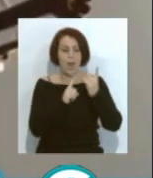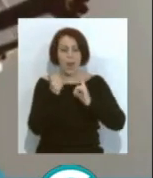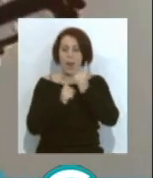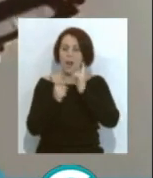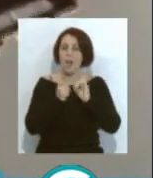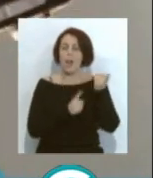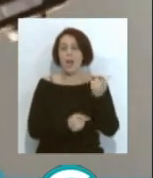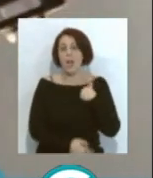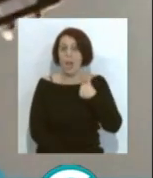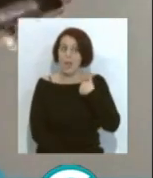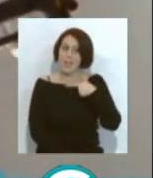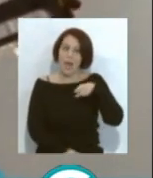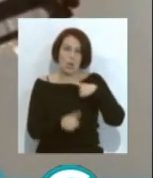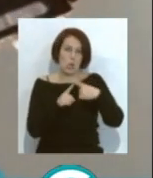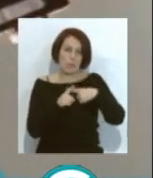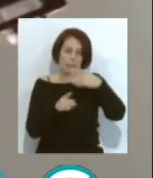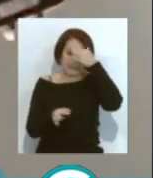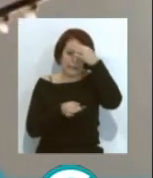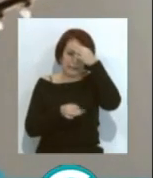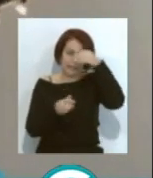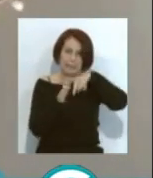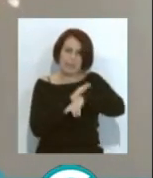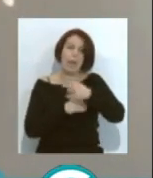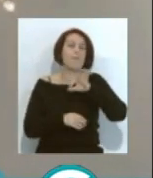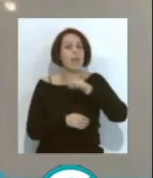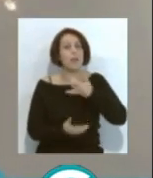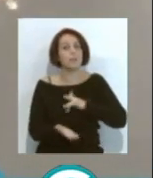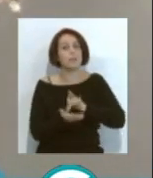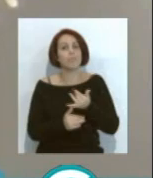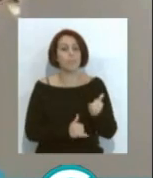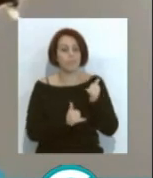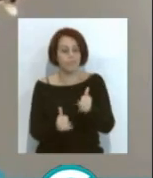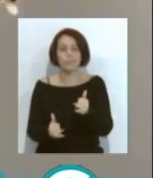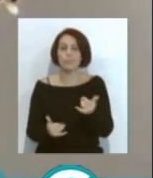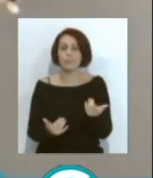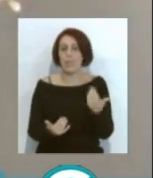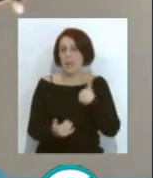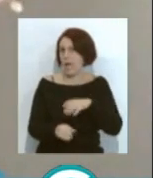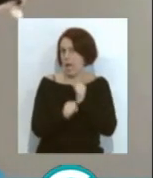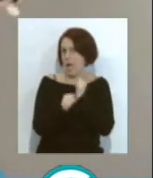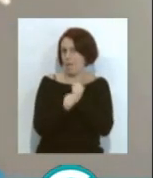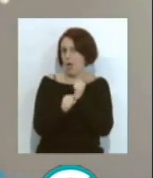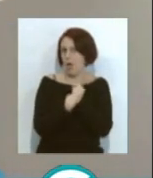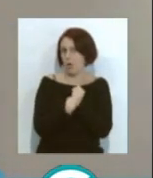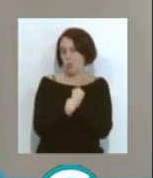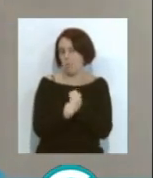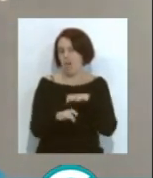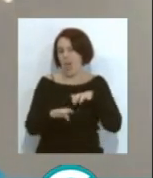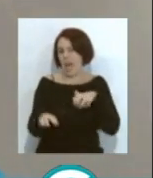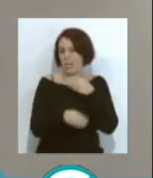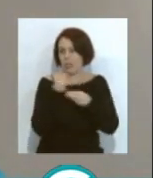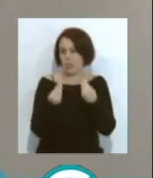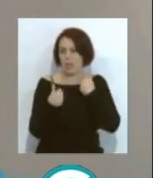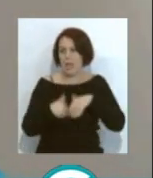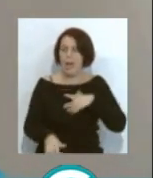bueno, ya a matizar cositas, pero la verdad es que cuando lleguemos está ya el trabajo, gran parte del trabajo hecho, ¿no?